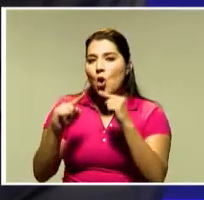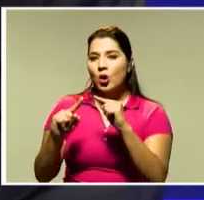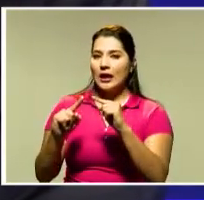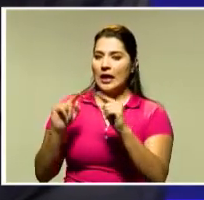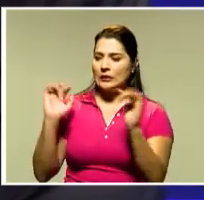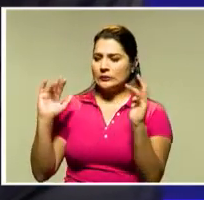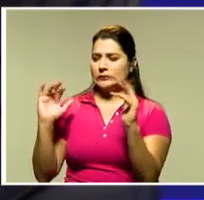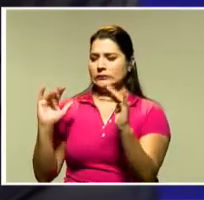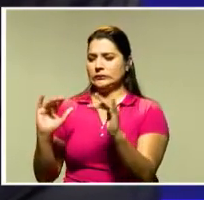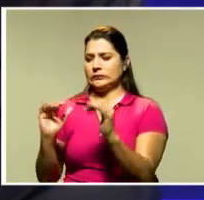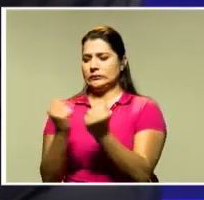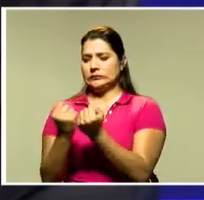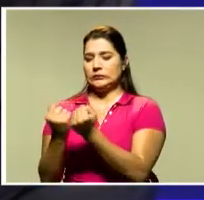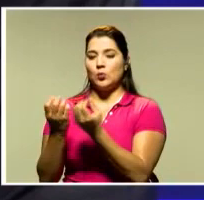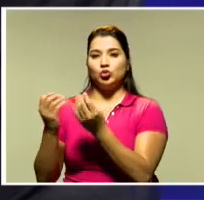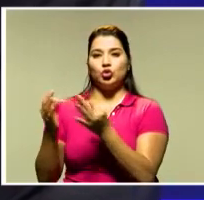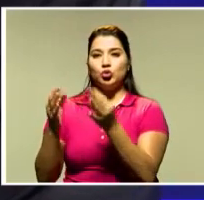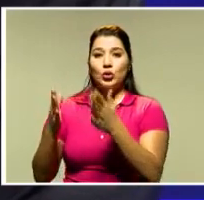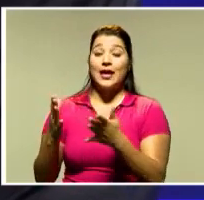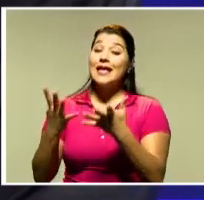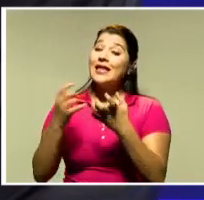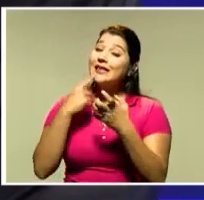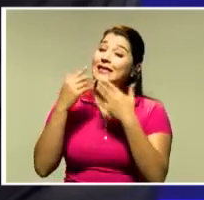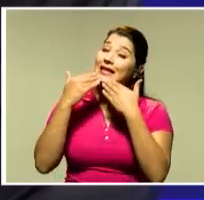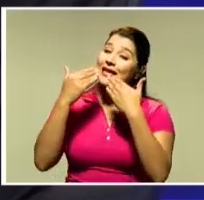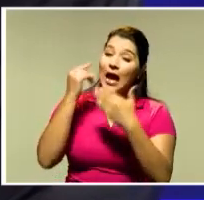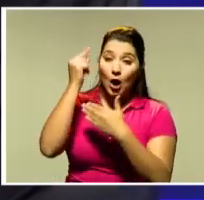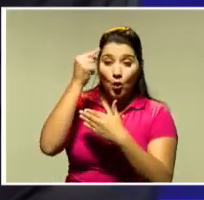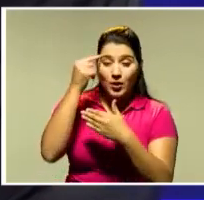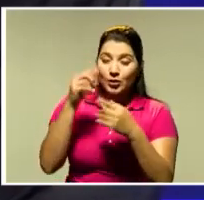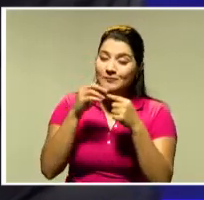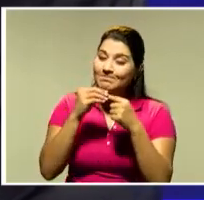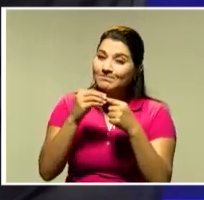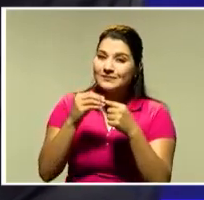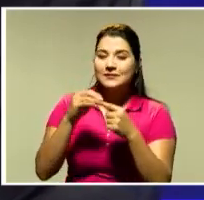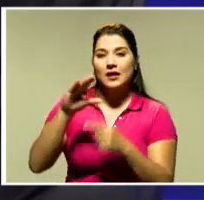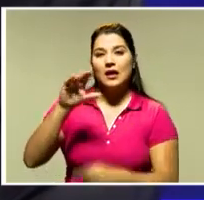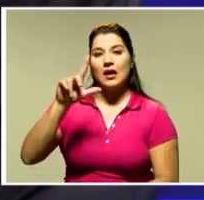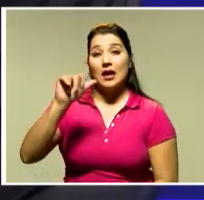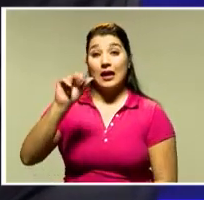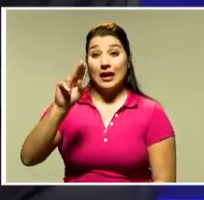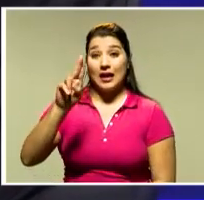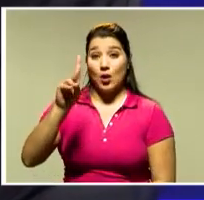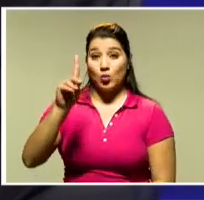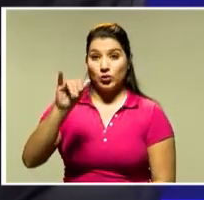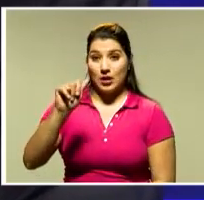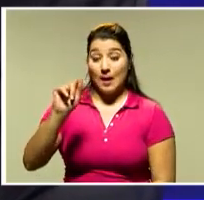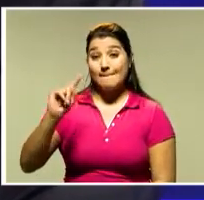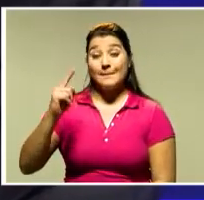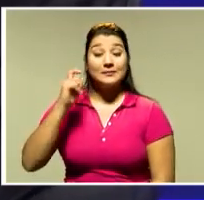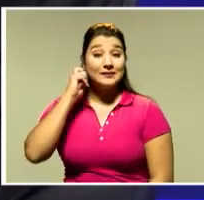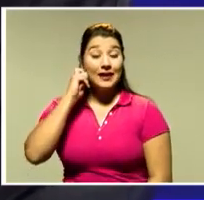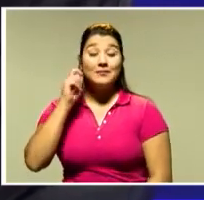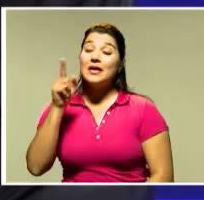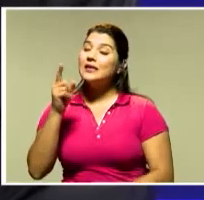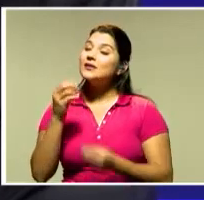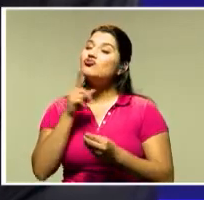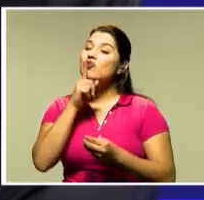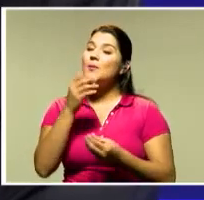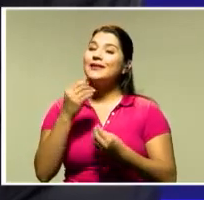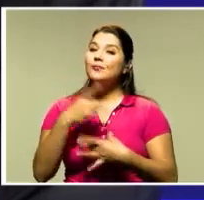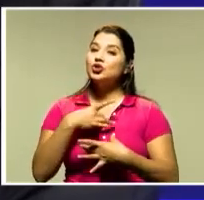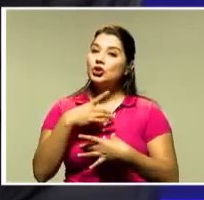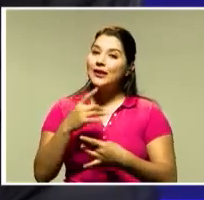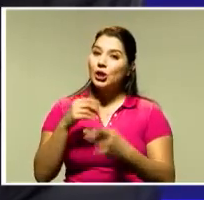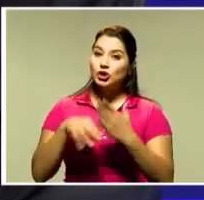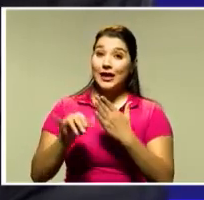crédito al gobierno y especialmente a doña Claudia, la primera dama, que se ha interesado enormemente, honestamente, en este proyecto y